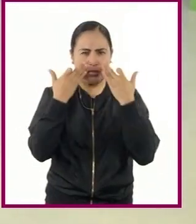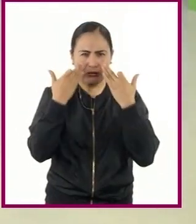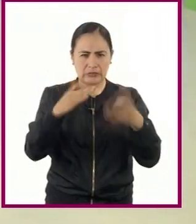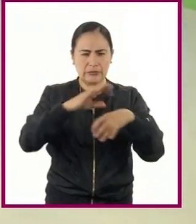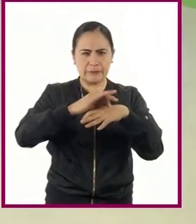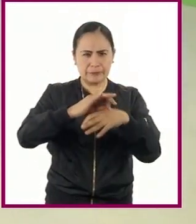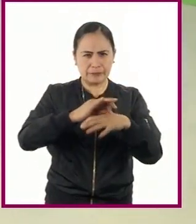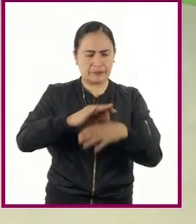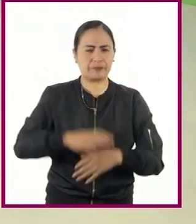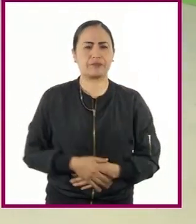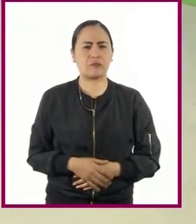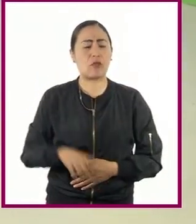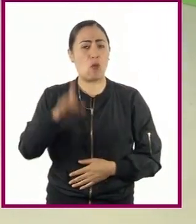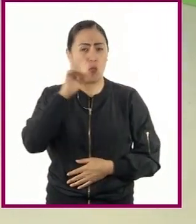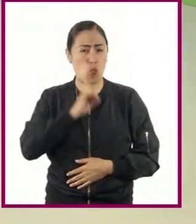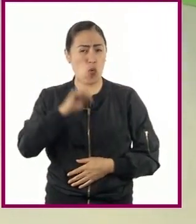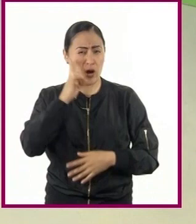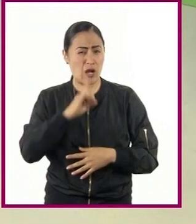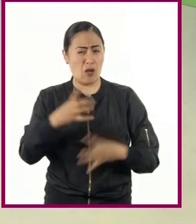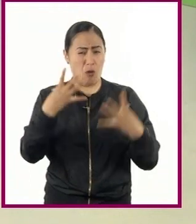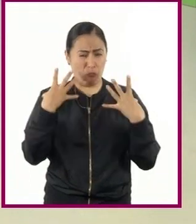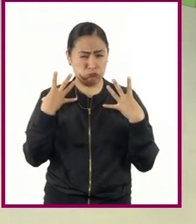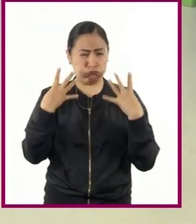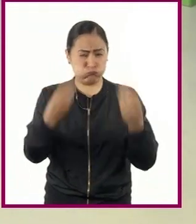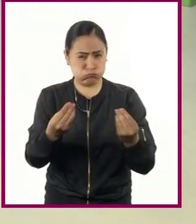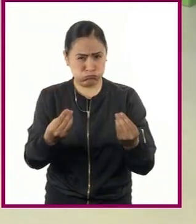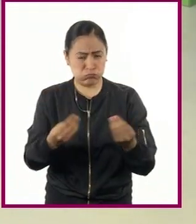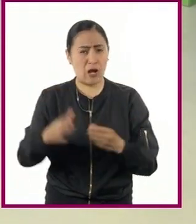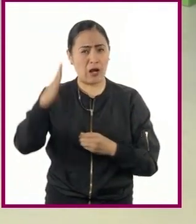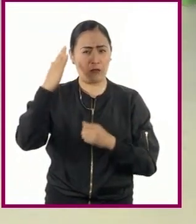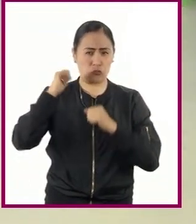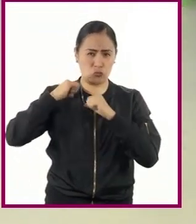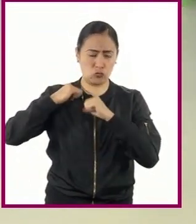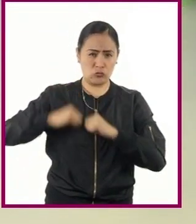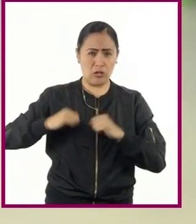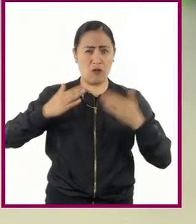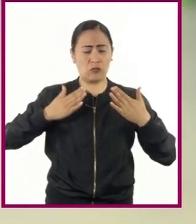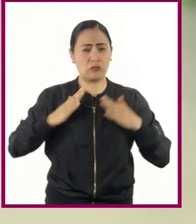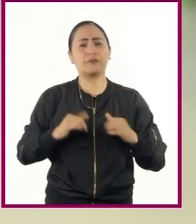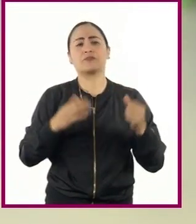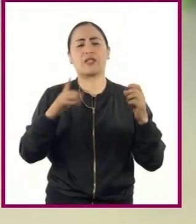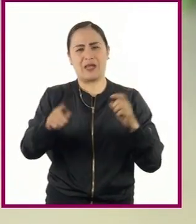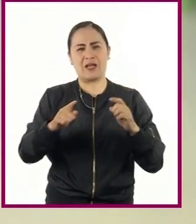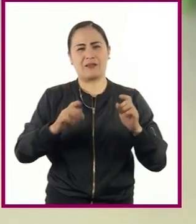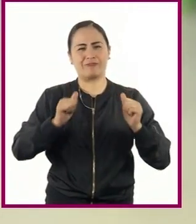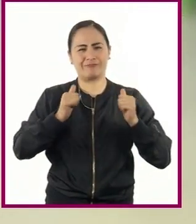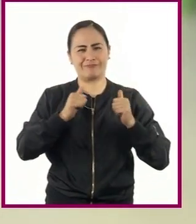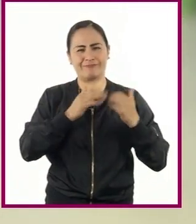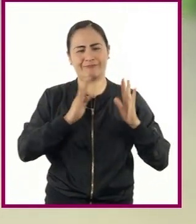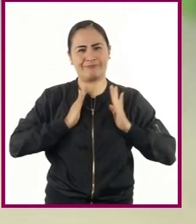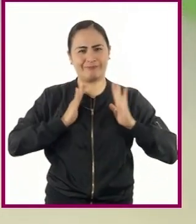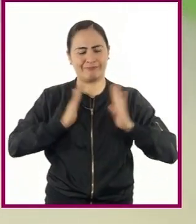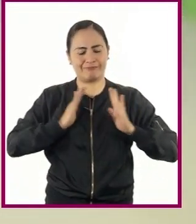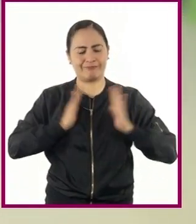Centenares de miles de mujeres formaron parte de los ejércitos en lucha. Tan solo en los Estados Unidos de